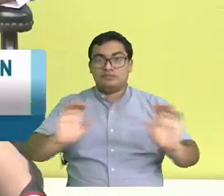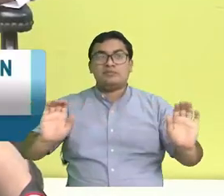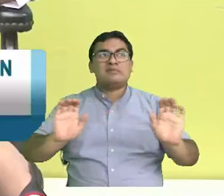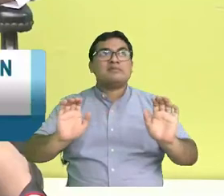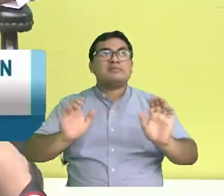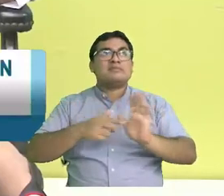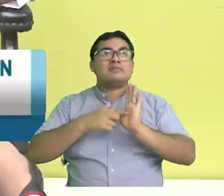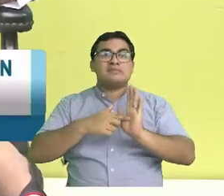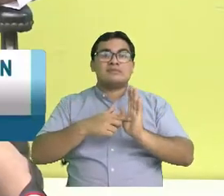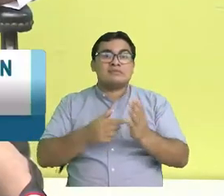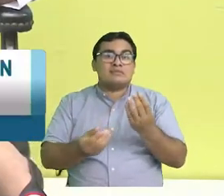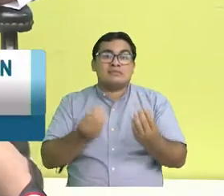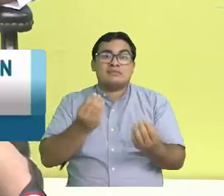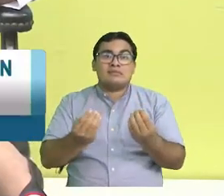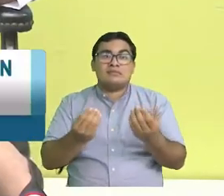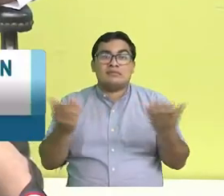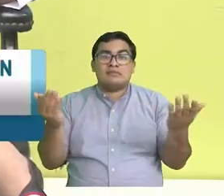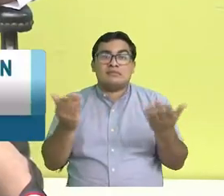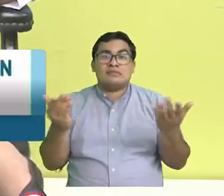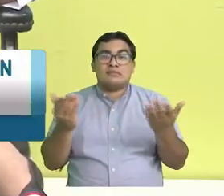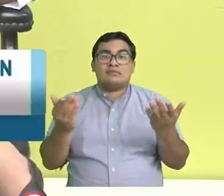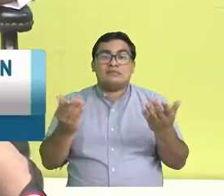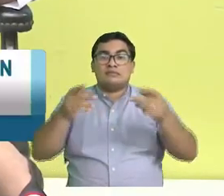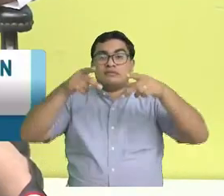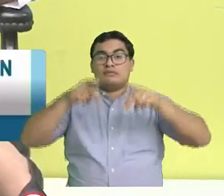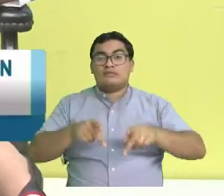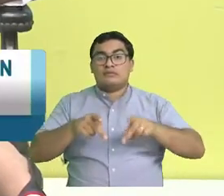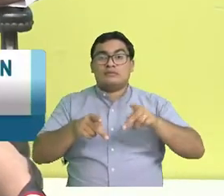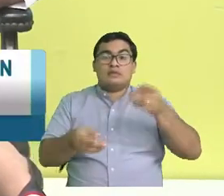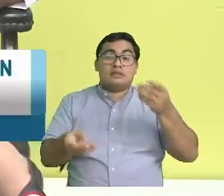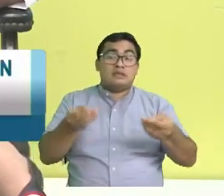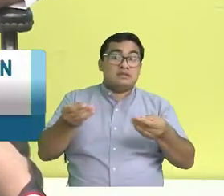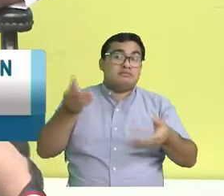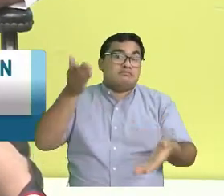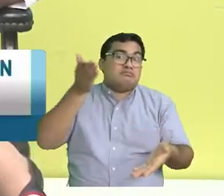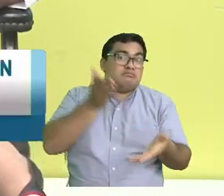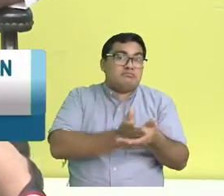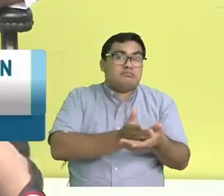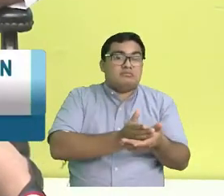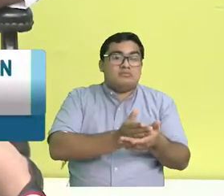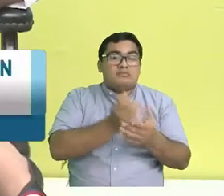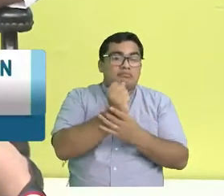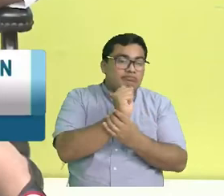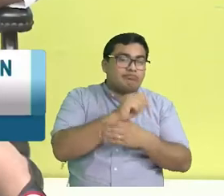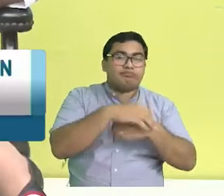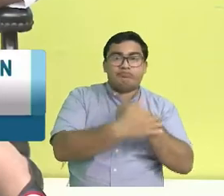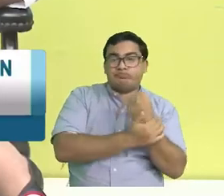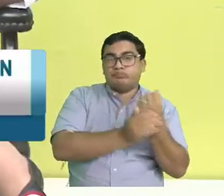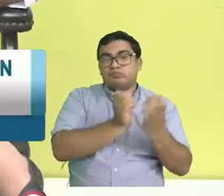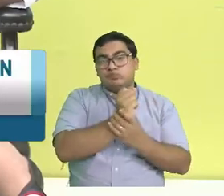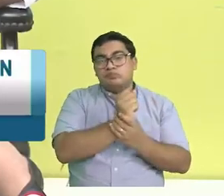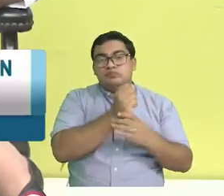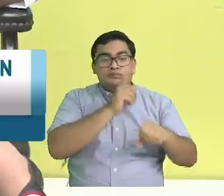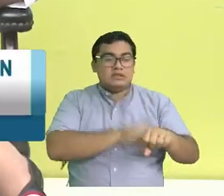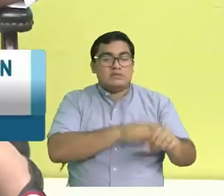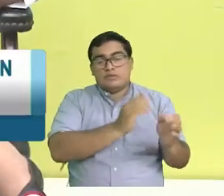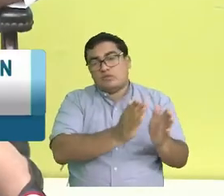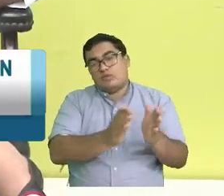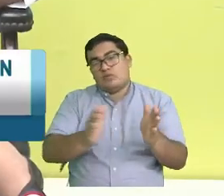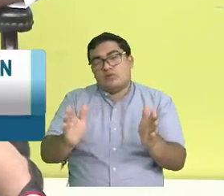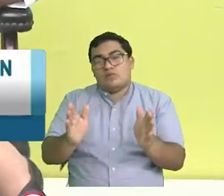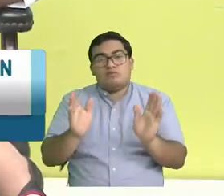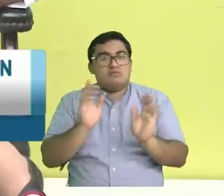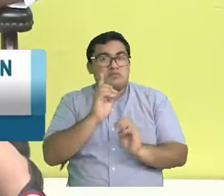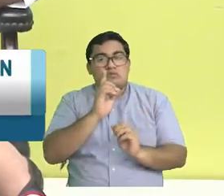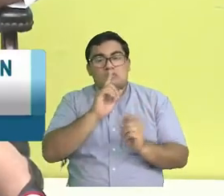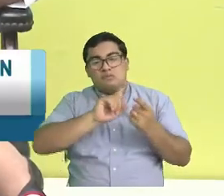Entonces, uno en dependencia de la severidad de la condición del paciente decide si va a tratarlo solo con terapias durante cierto periodo de tiempo estipulado, que puede